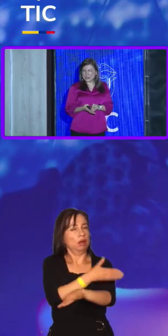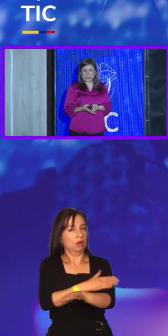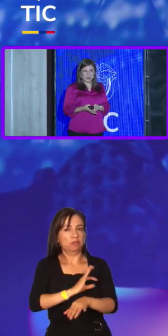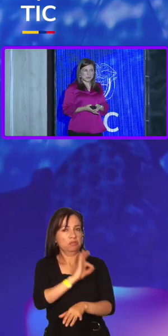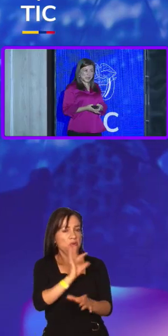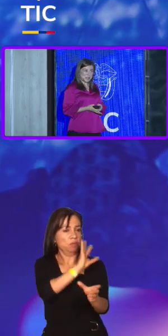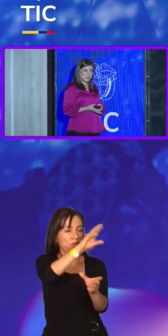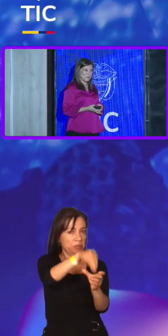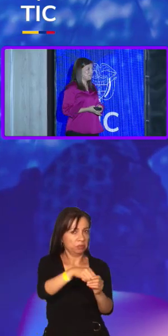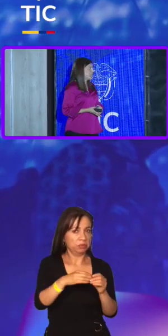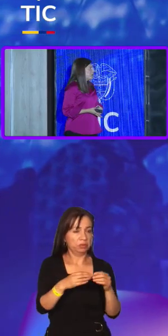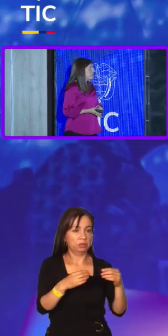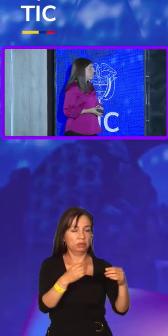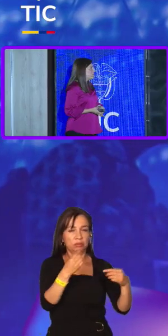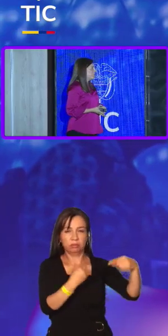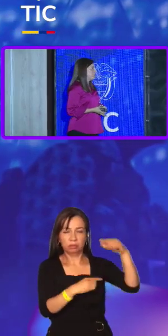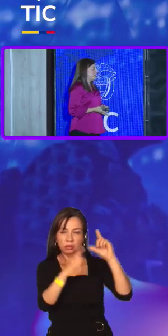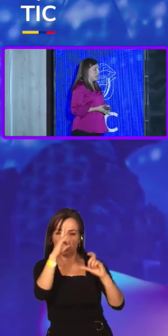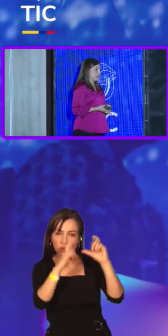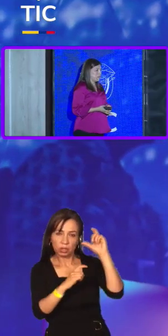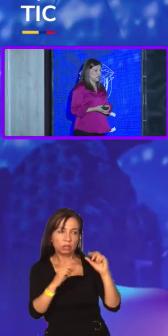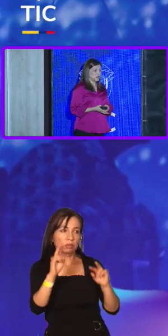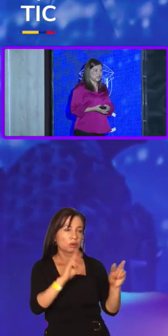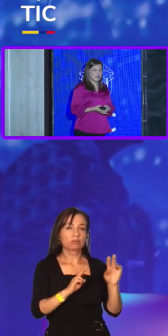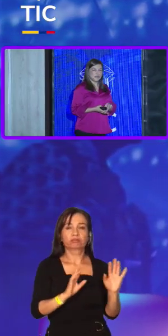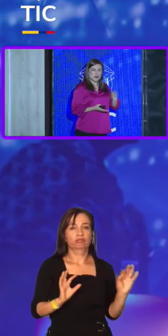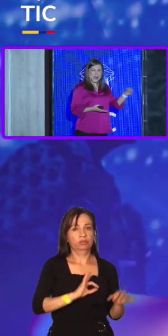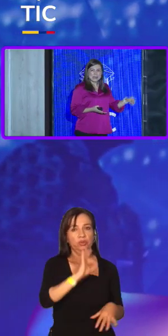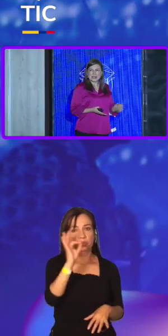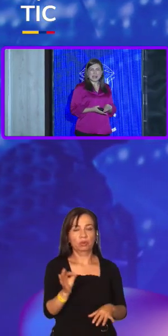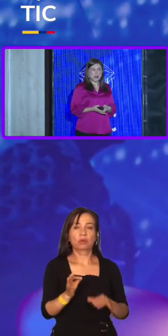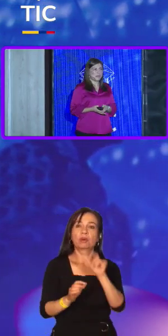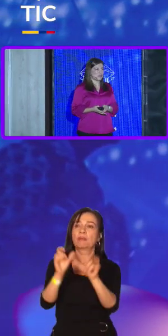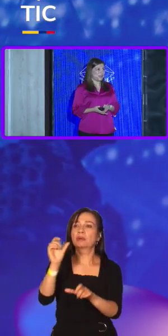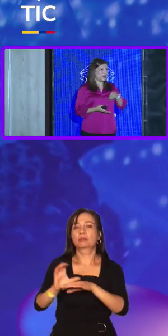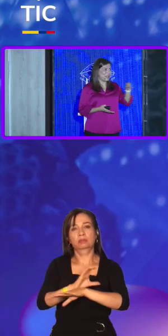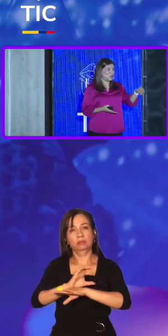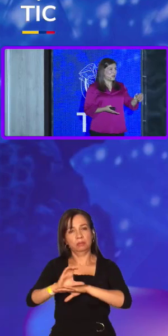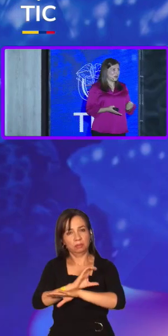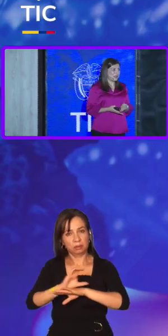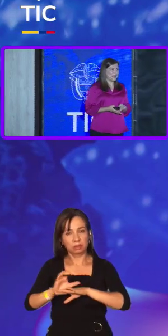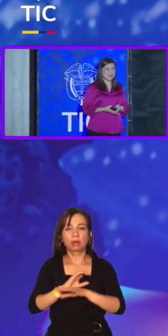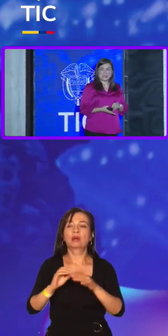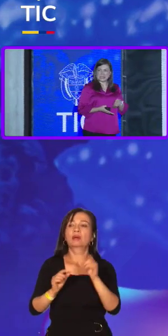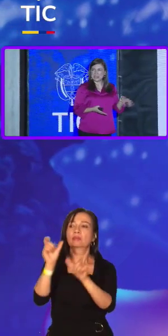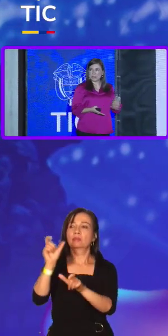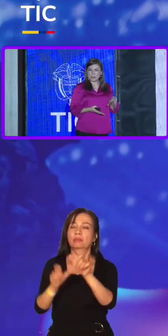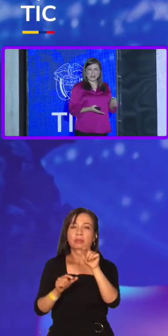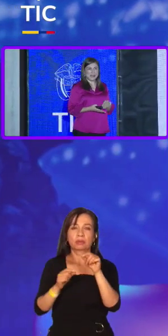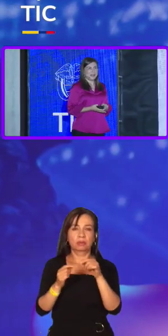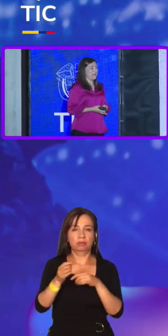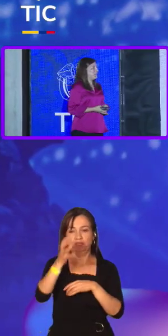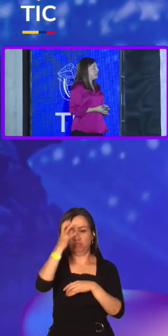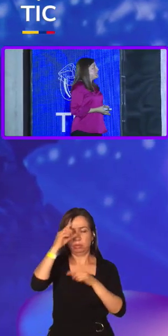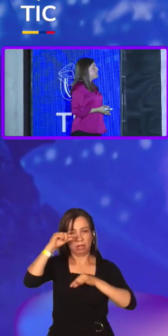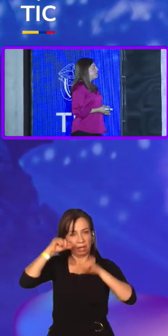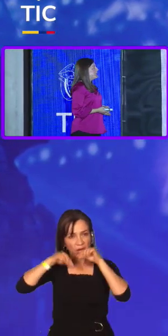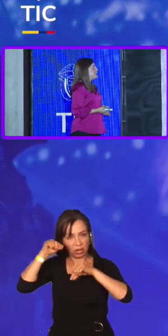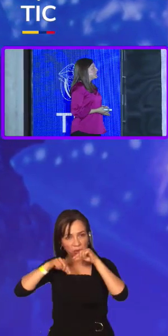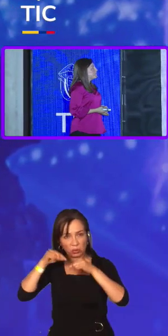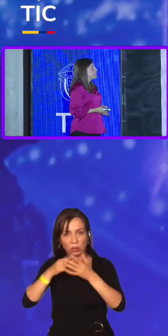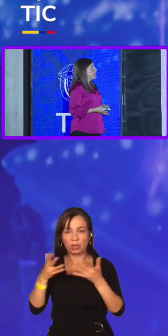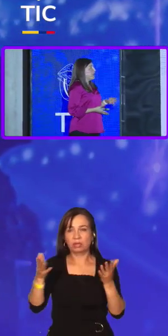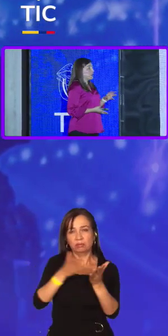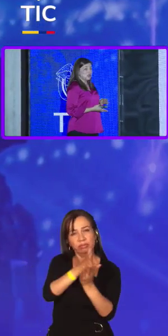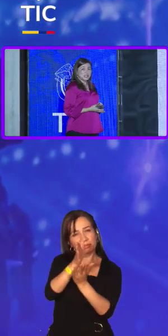estado involucradas en el sector turismo, ¿verdad? Como son personas de informática, personas de electrónica, ¿verdad? Este tipo